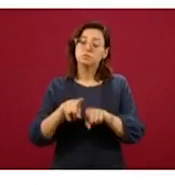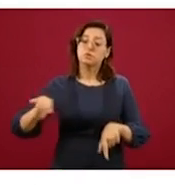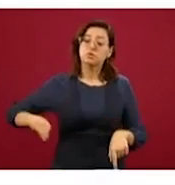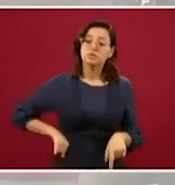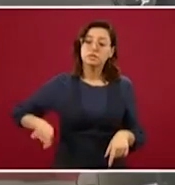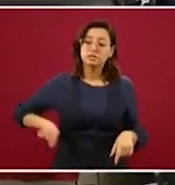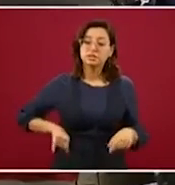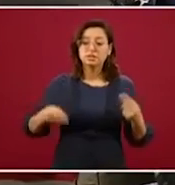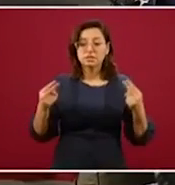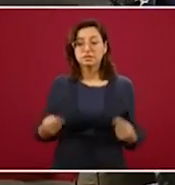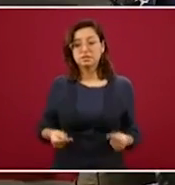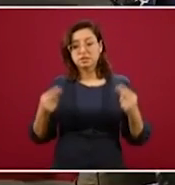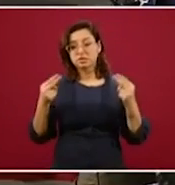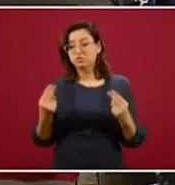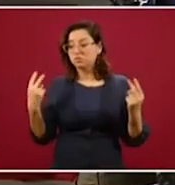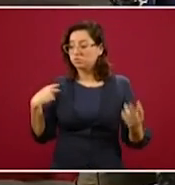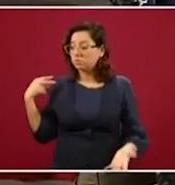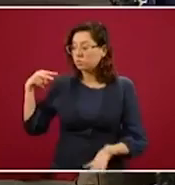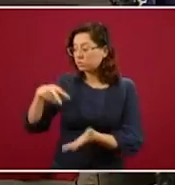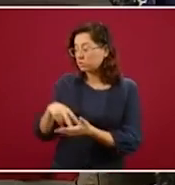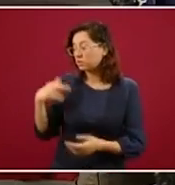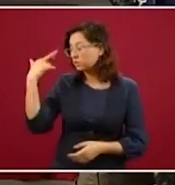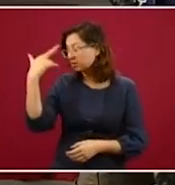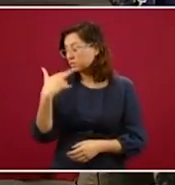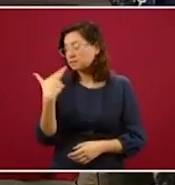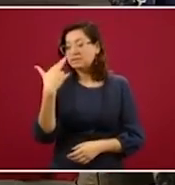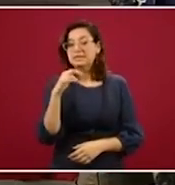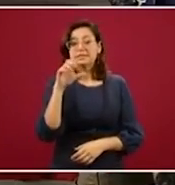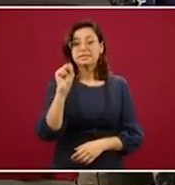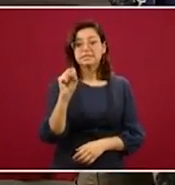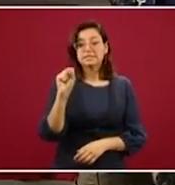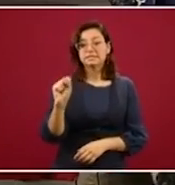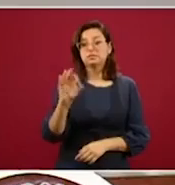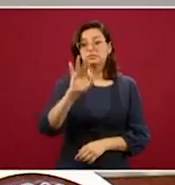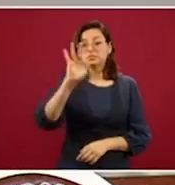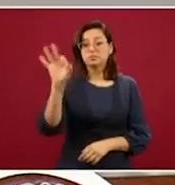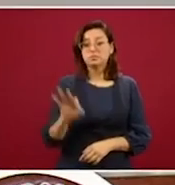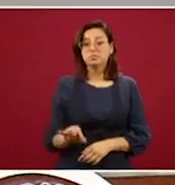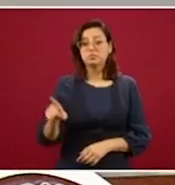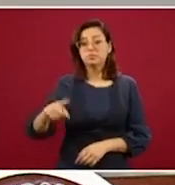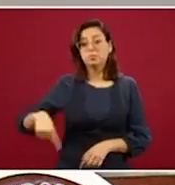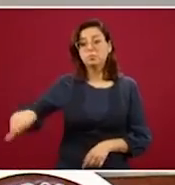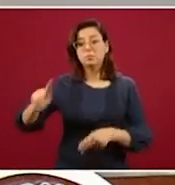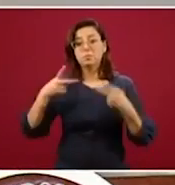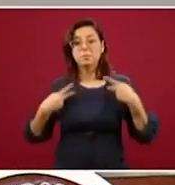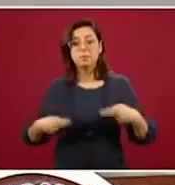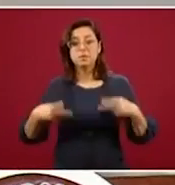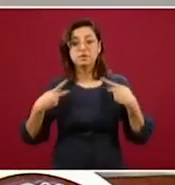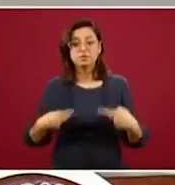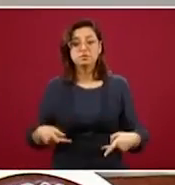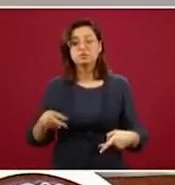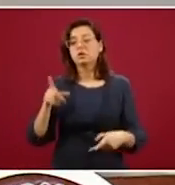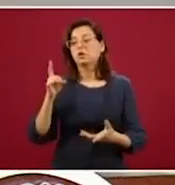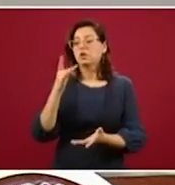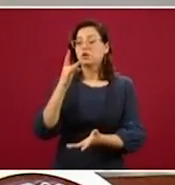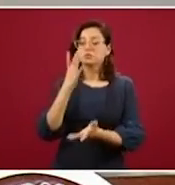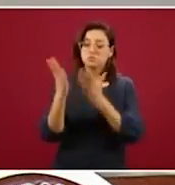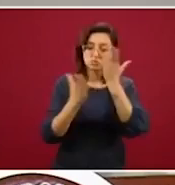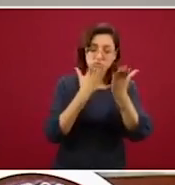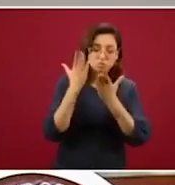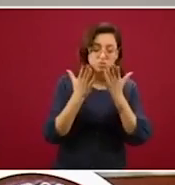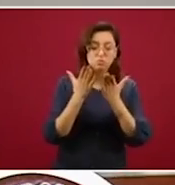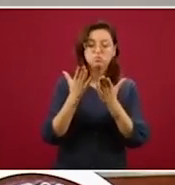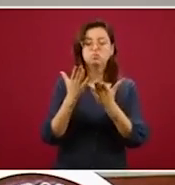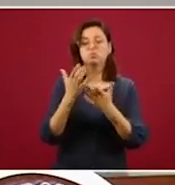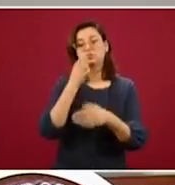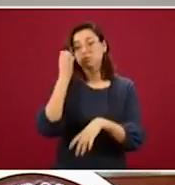cuenta que más del 60% son personas que tienen estudios de primaria y secundaria.